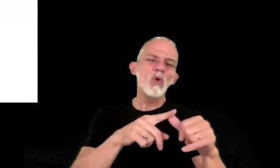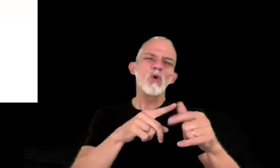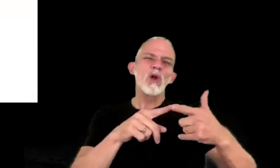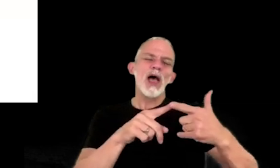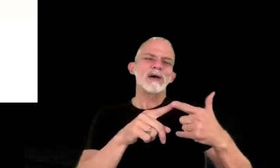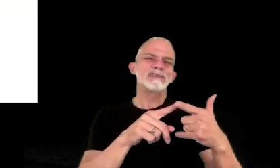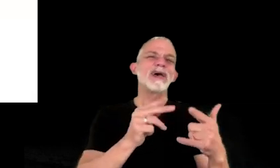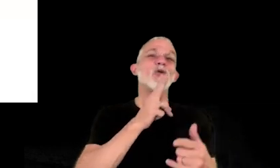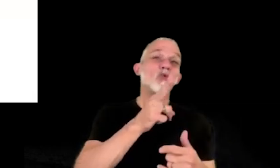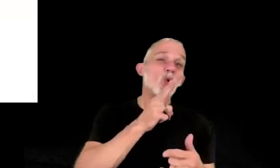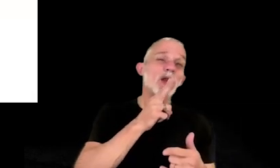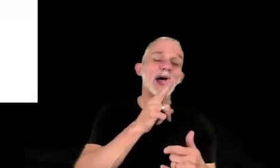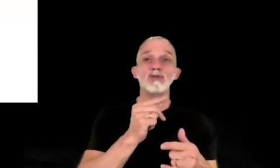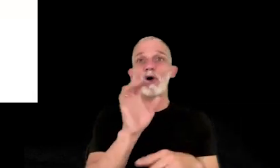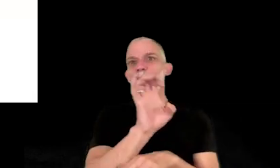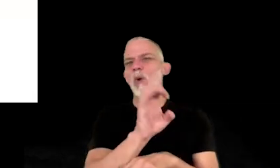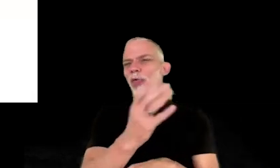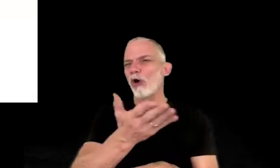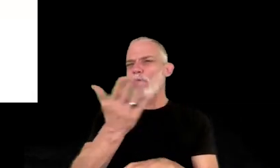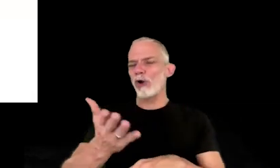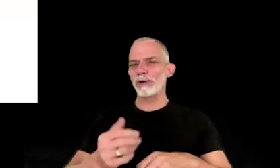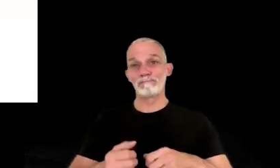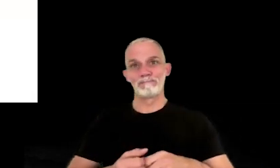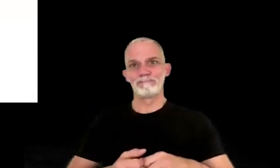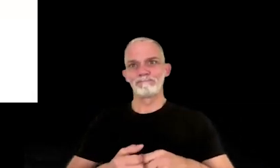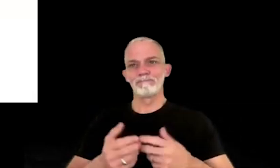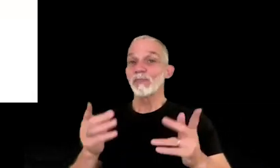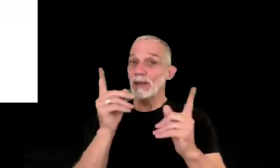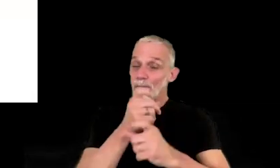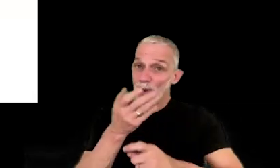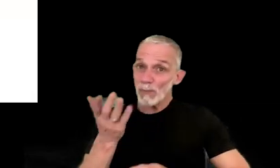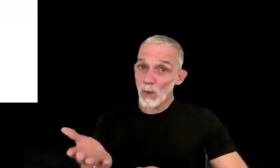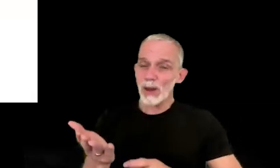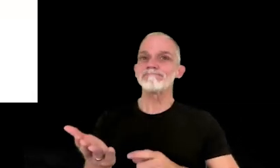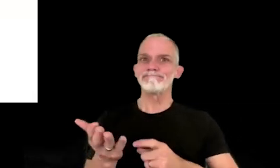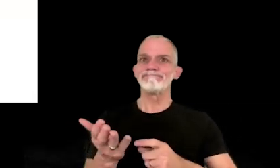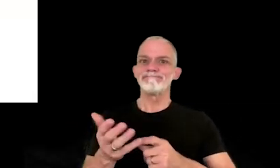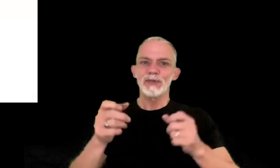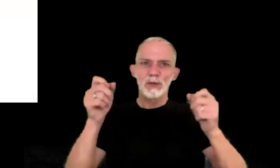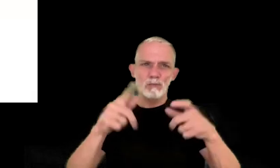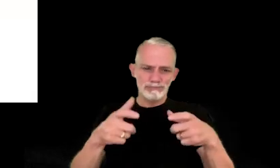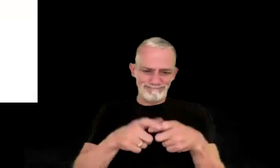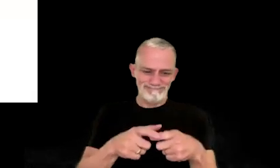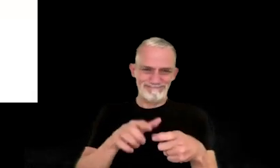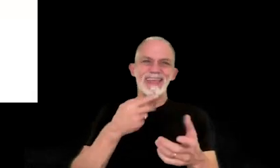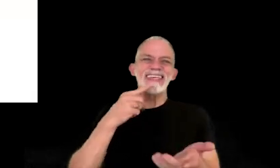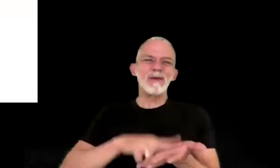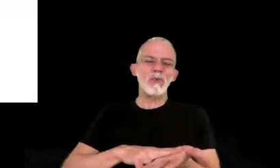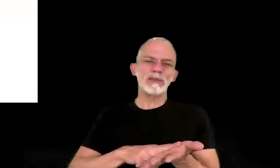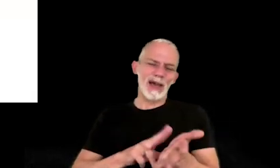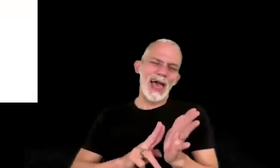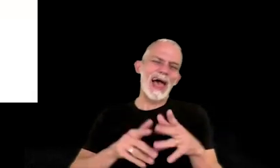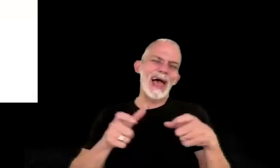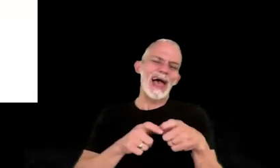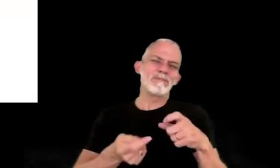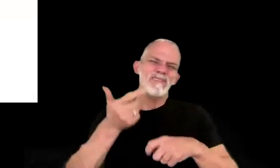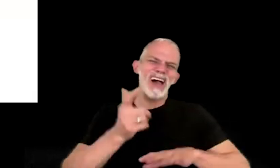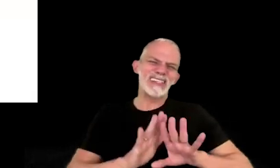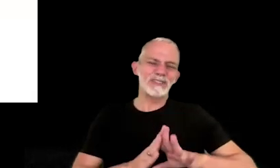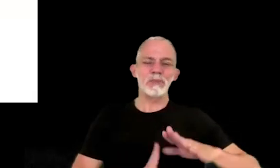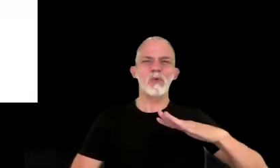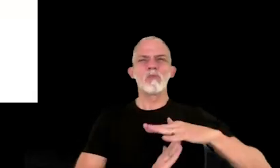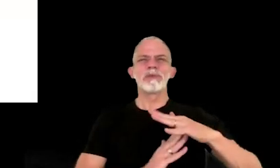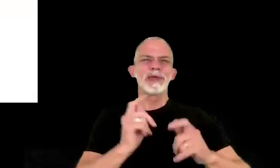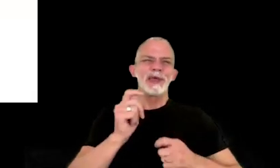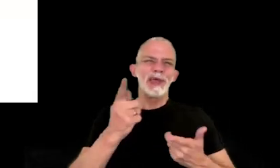etc. ¿Estamos? Entonces acá el problema es ese, a carácter local, a nivel tributario, generalmente la figura que se va a utilizar va a